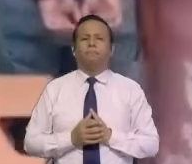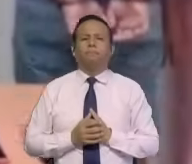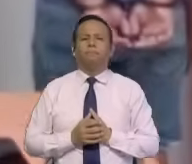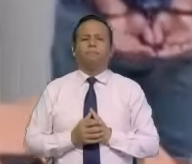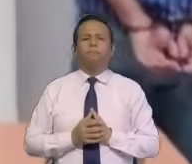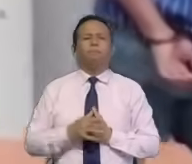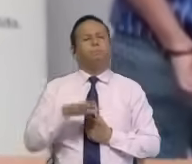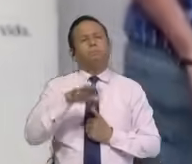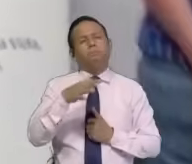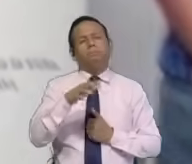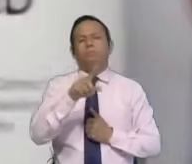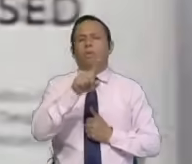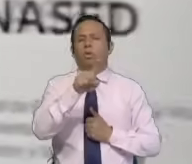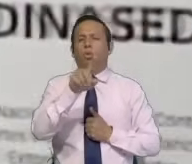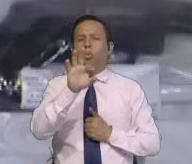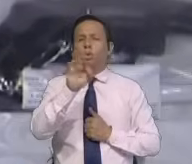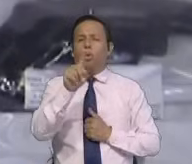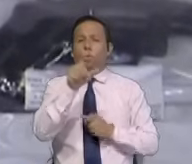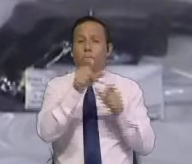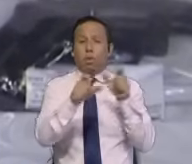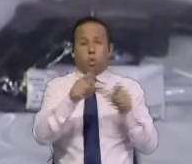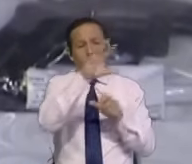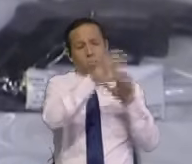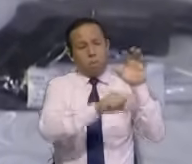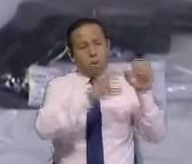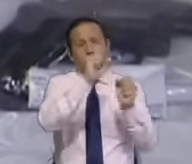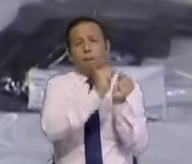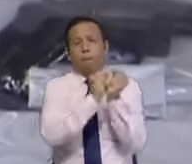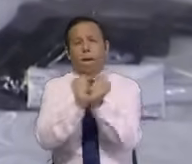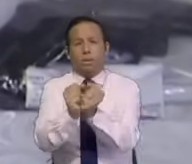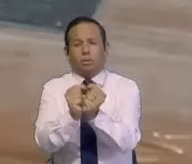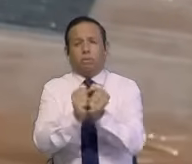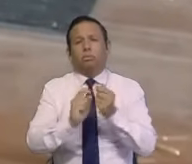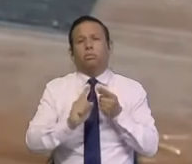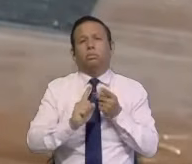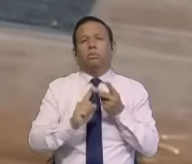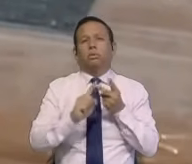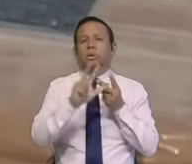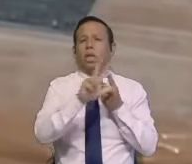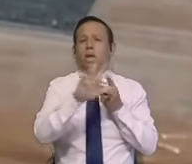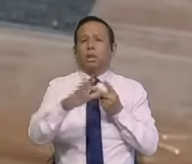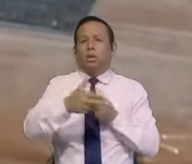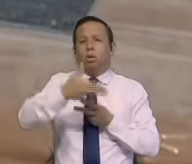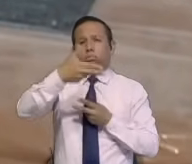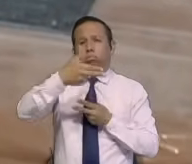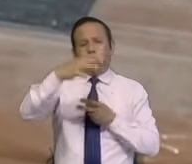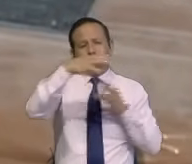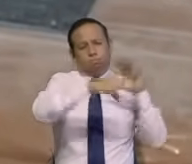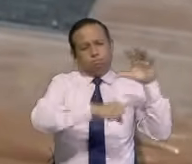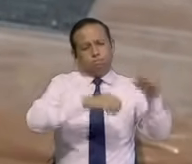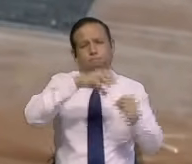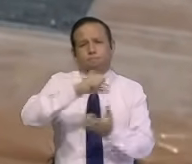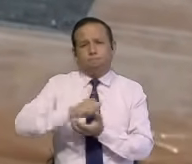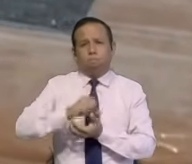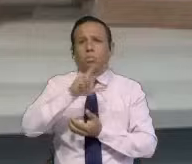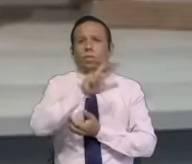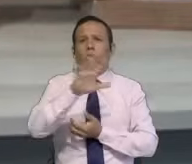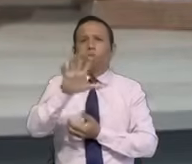Son 191 detenidos, 35 armas de fuego y 350 kilos de